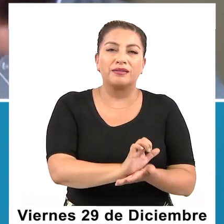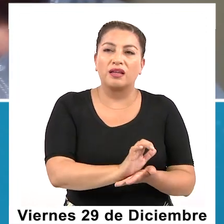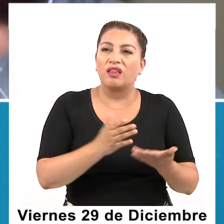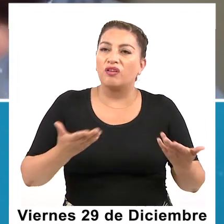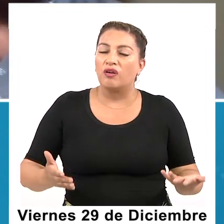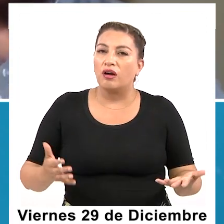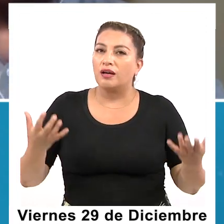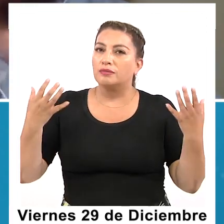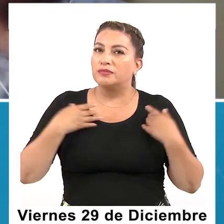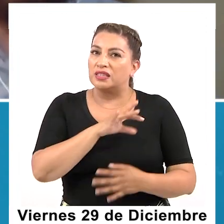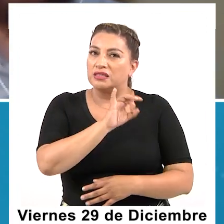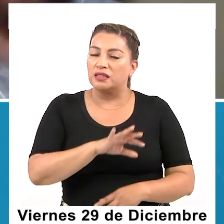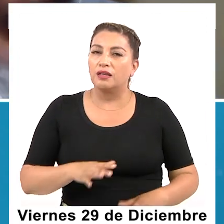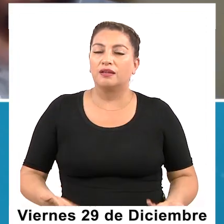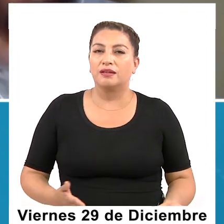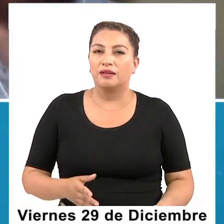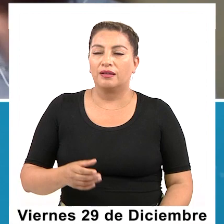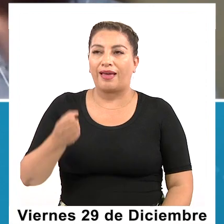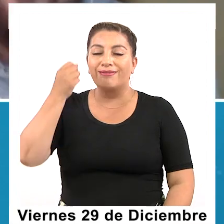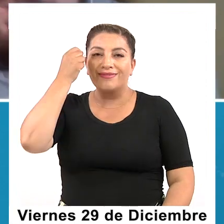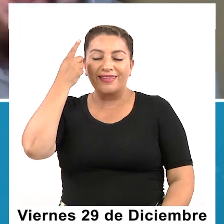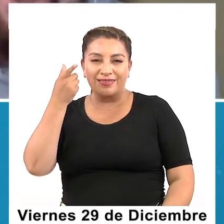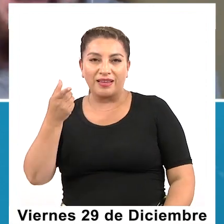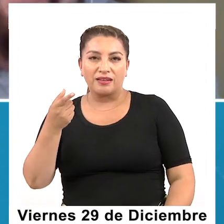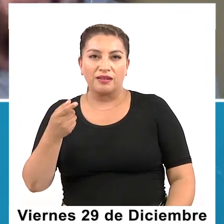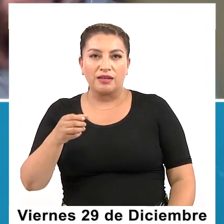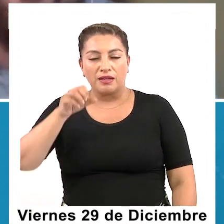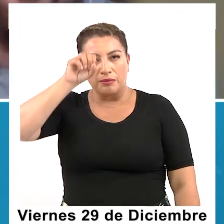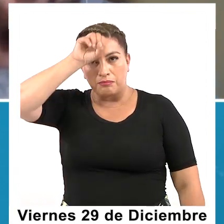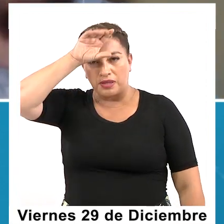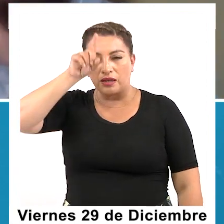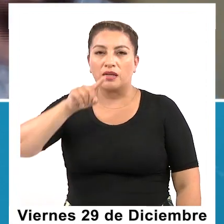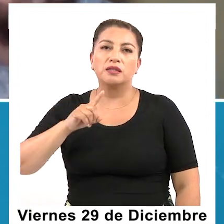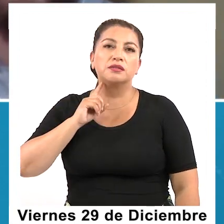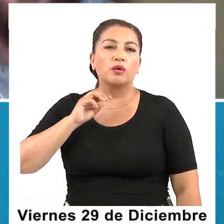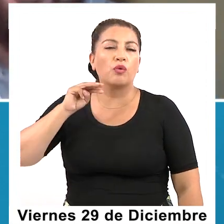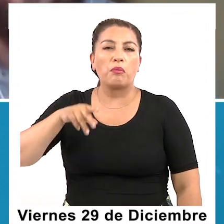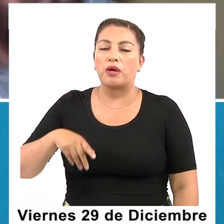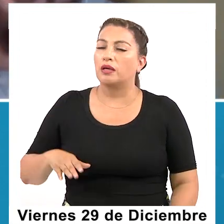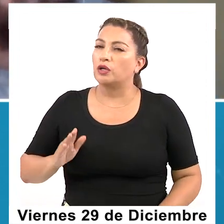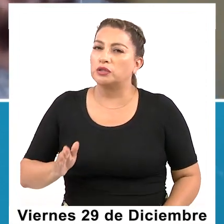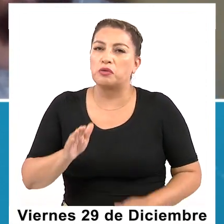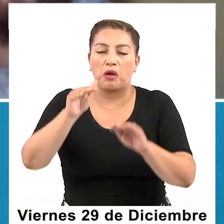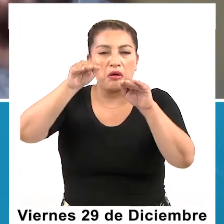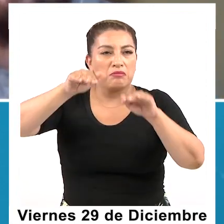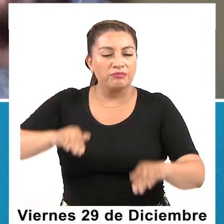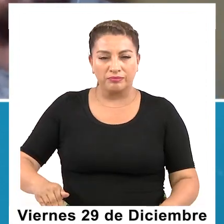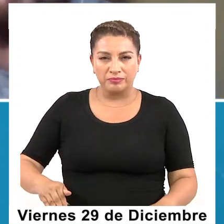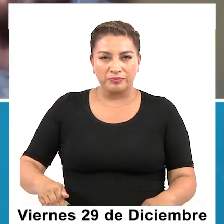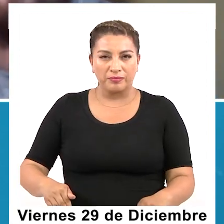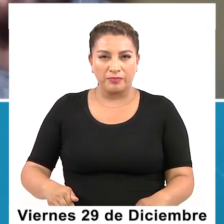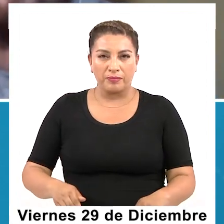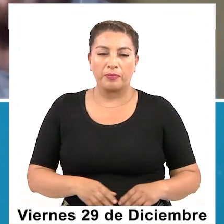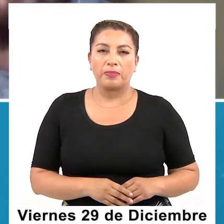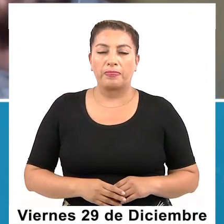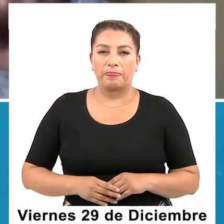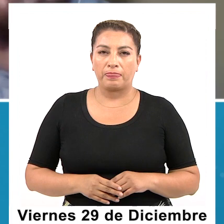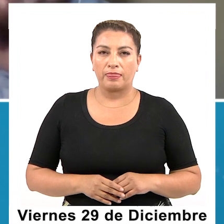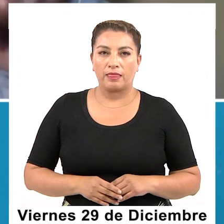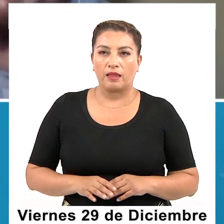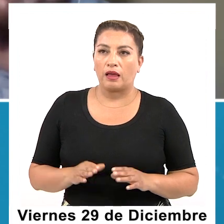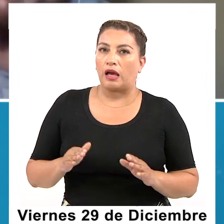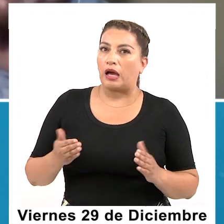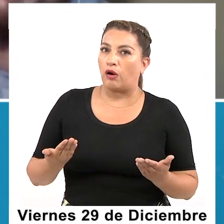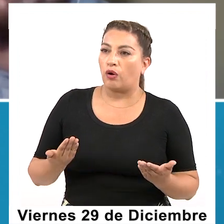ahora entienda, con toda esa crítica, porque SQM sí, sigue siendo la claro, misma que pagaba la cuenta sí, hace 6 claro, años, sigue